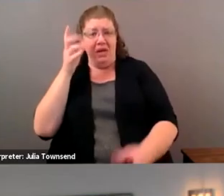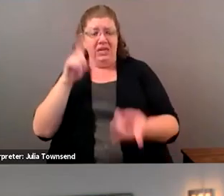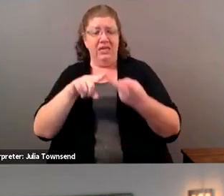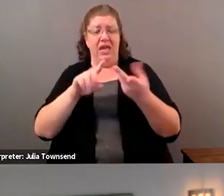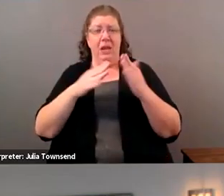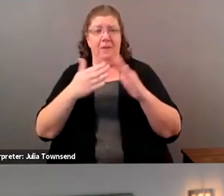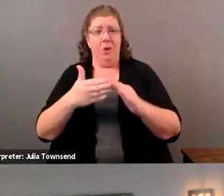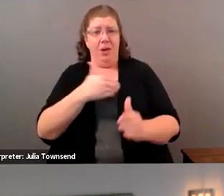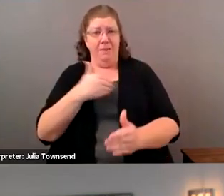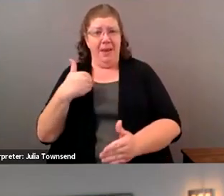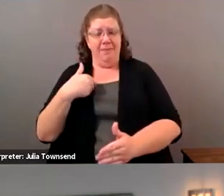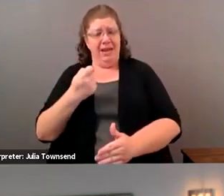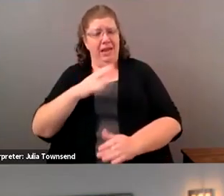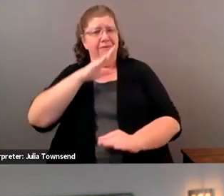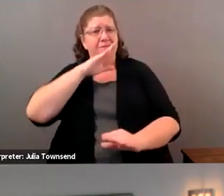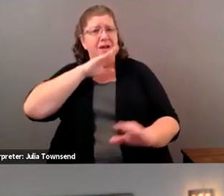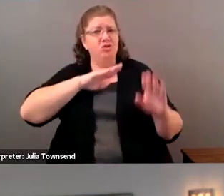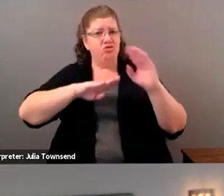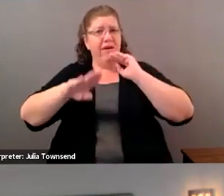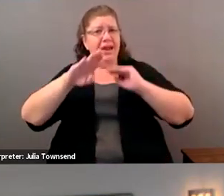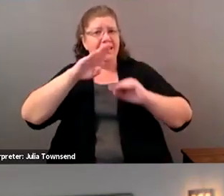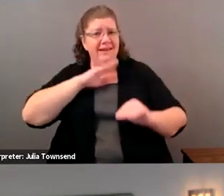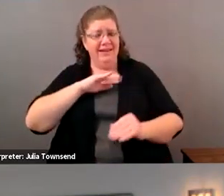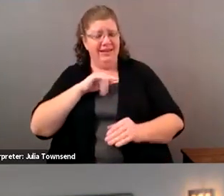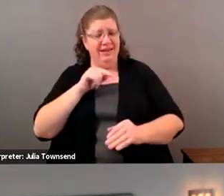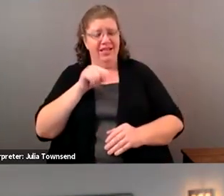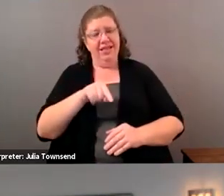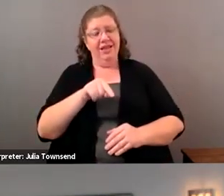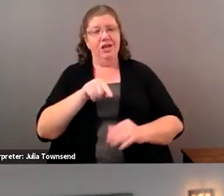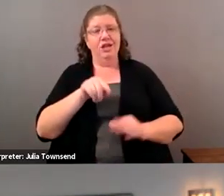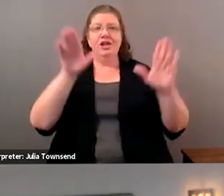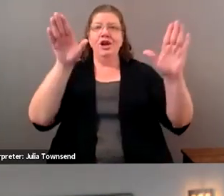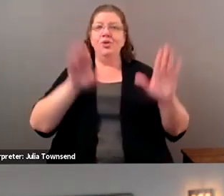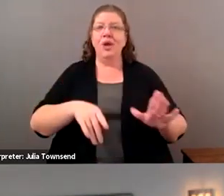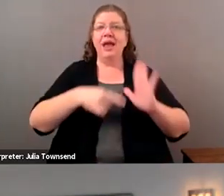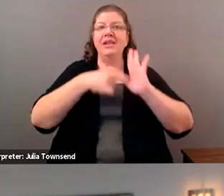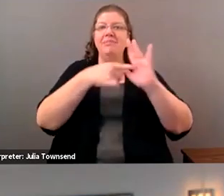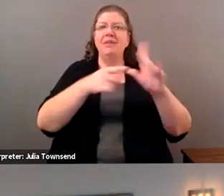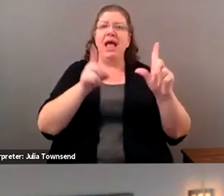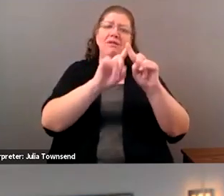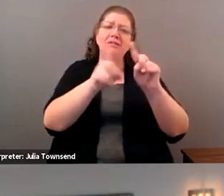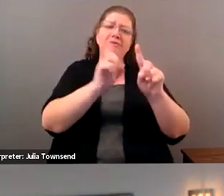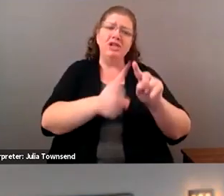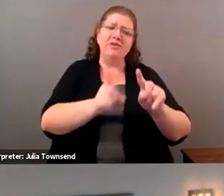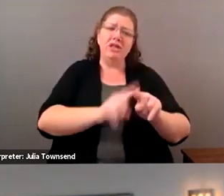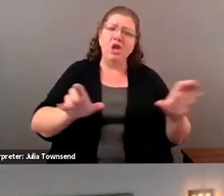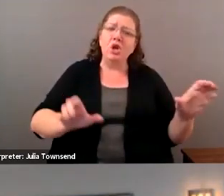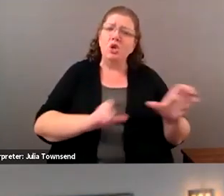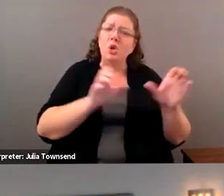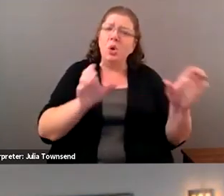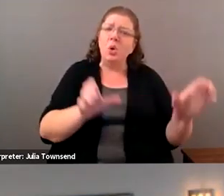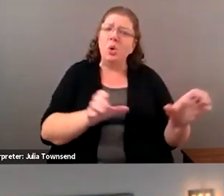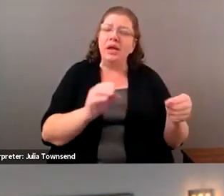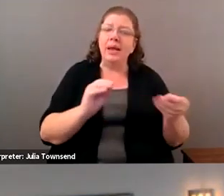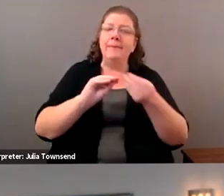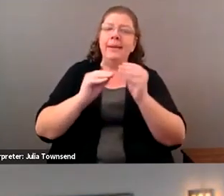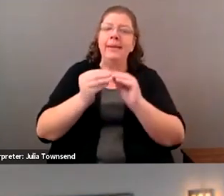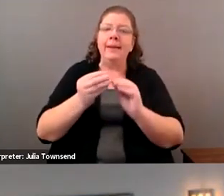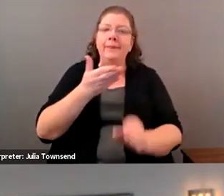comunidad que es frustrante que se tiene este enorme despliegue de cosas que están haciendo pero no hay